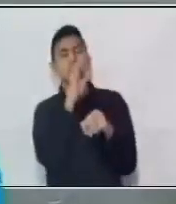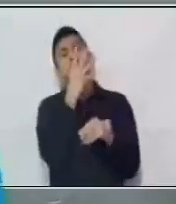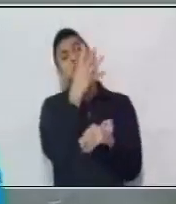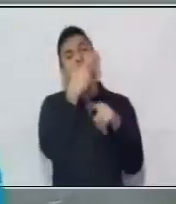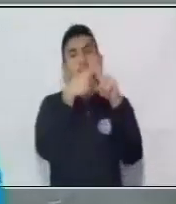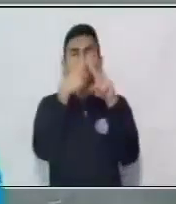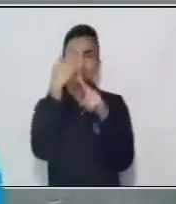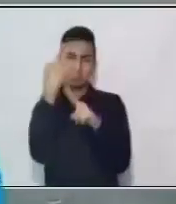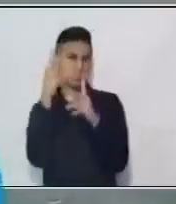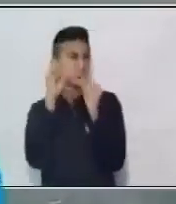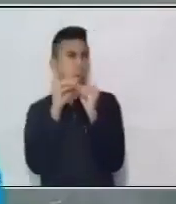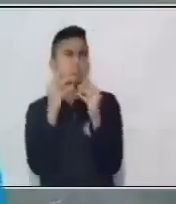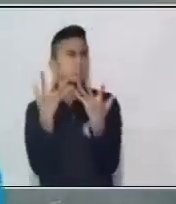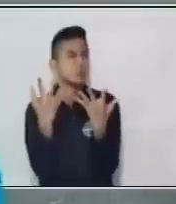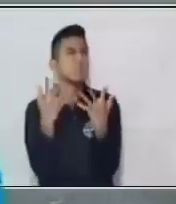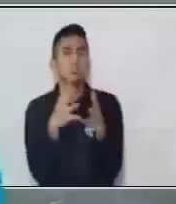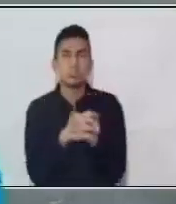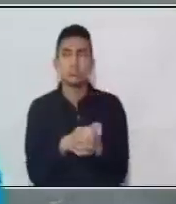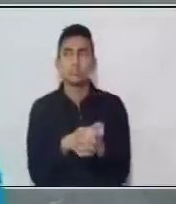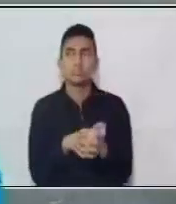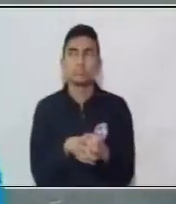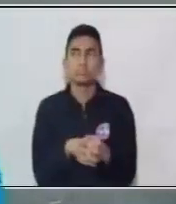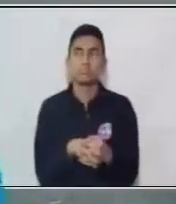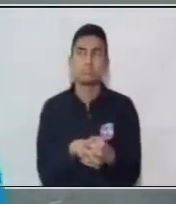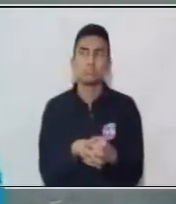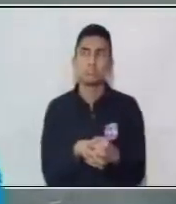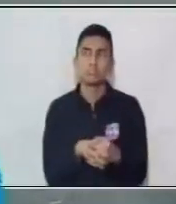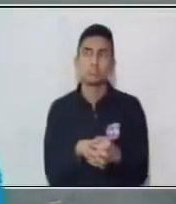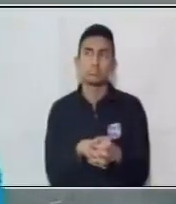4 por 3 es